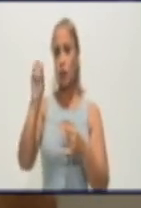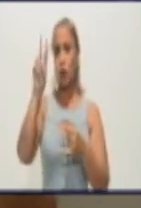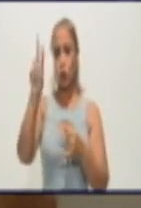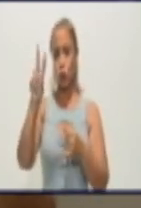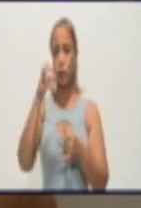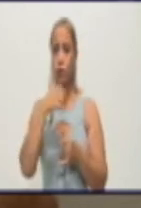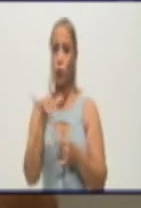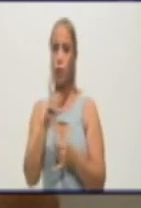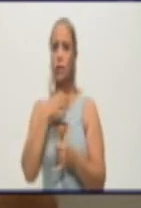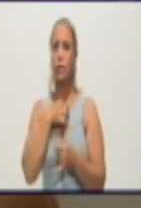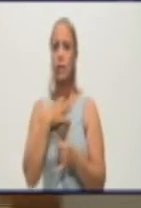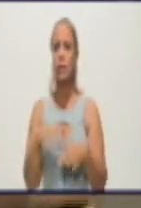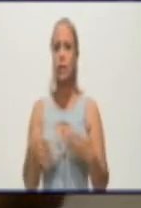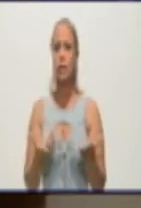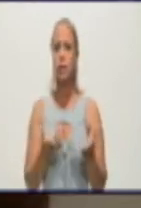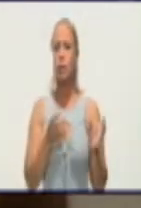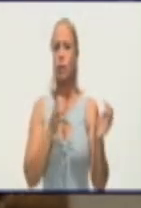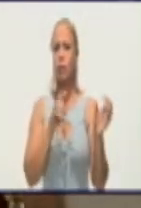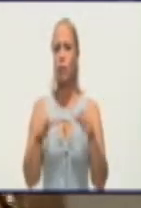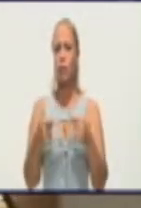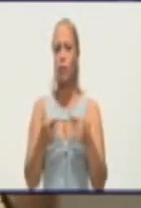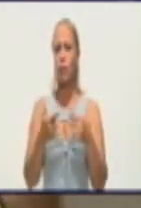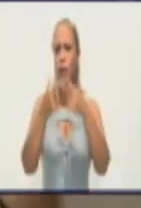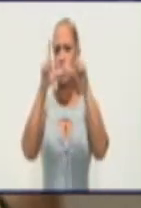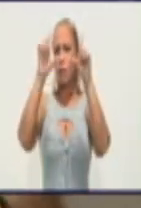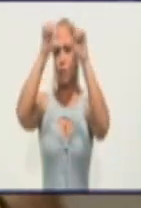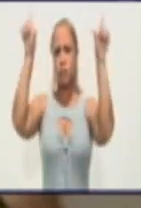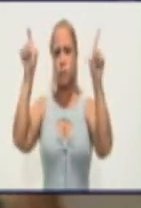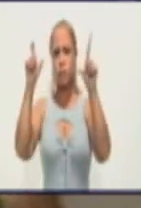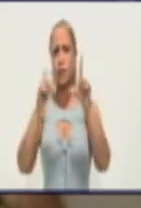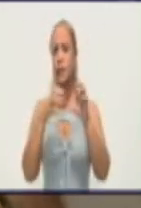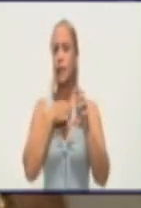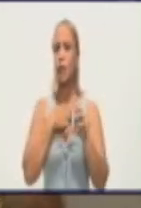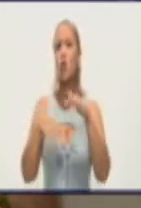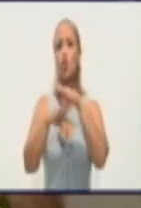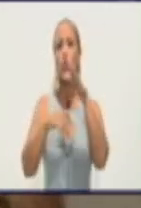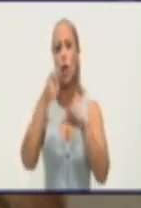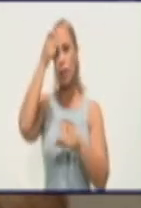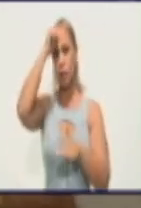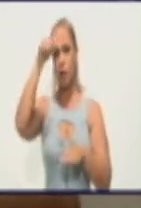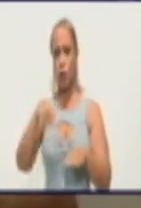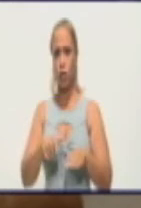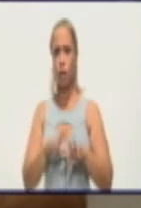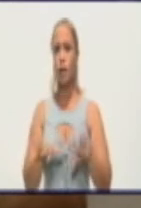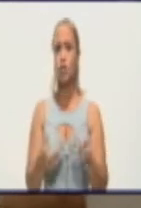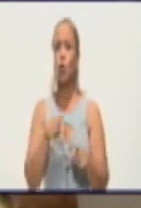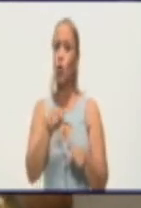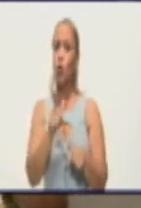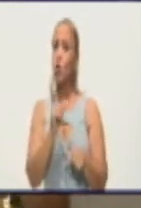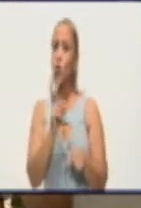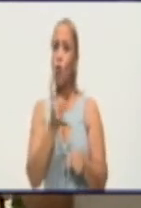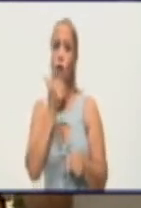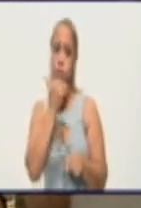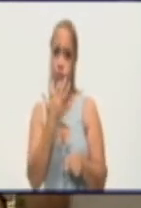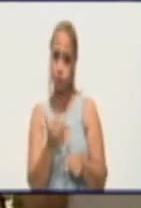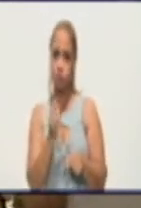ver con inyectar los parques solares que tenemos la zona desigual esa es la circuito que en determinado momento no son